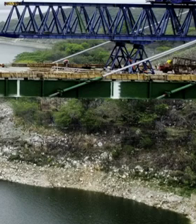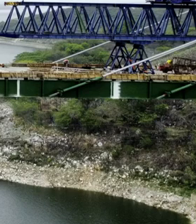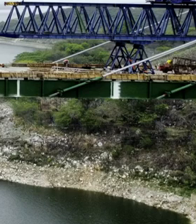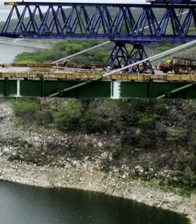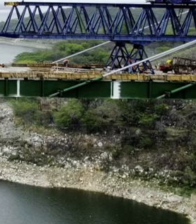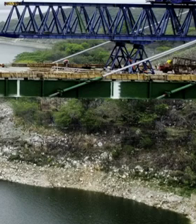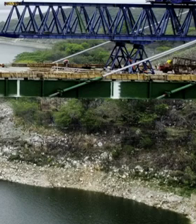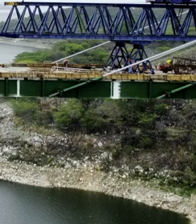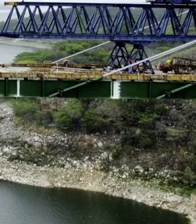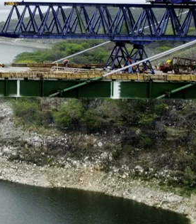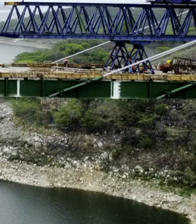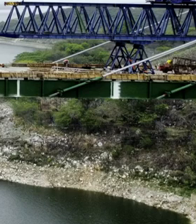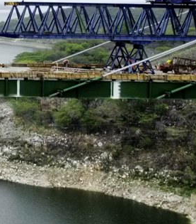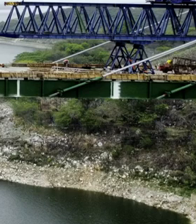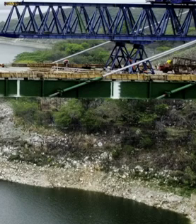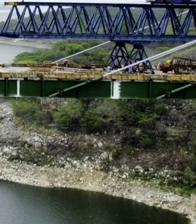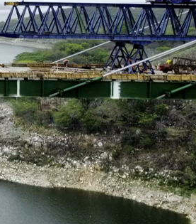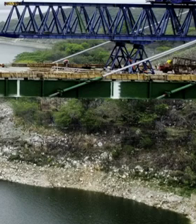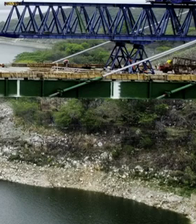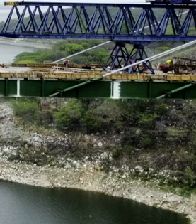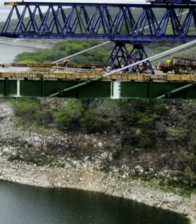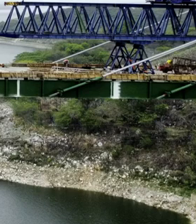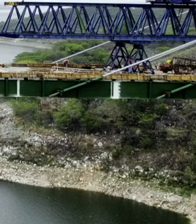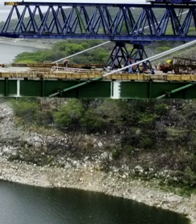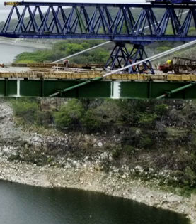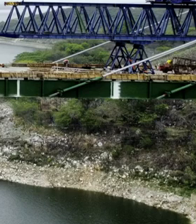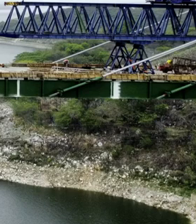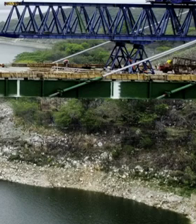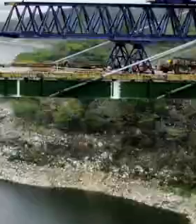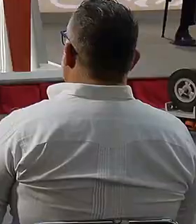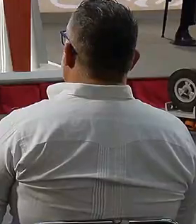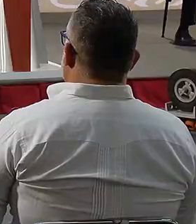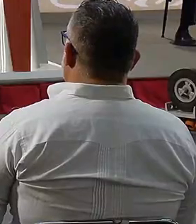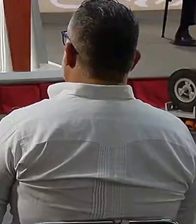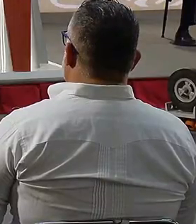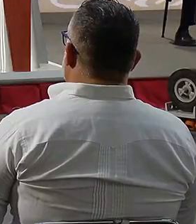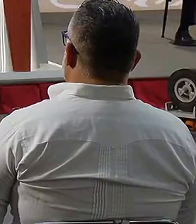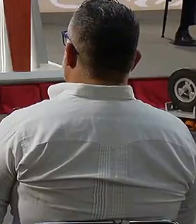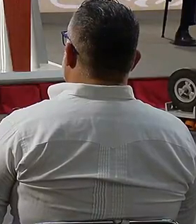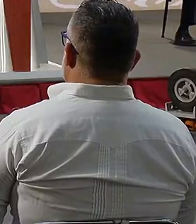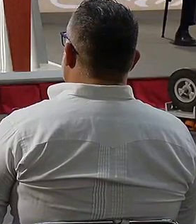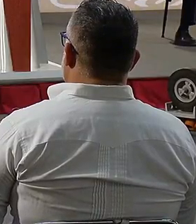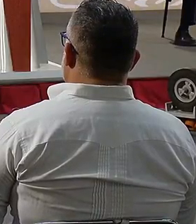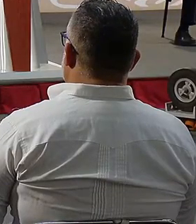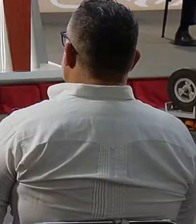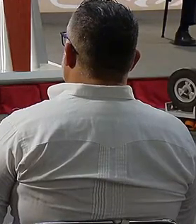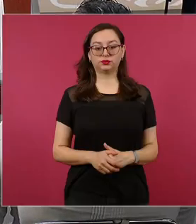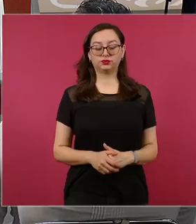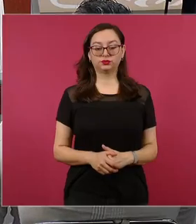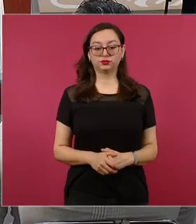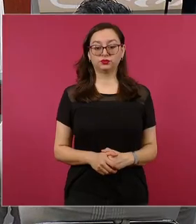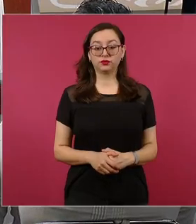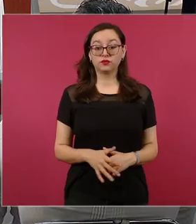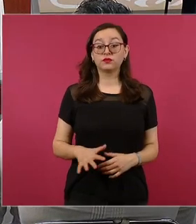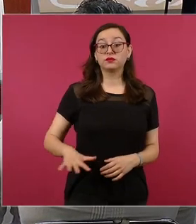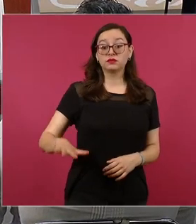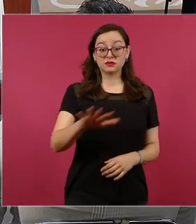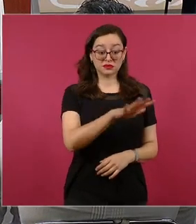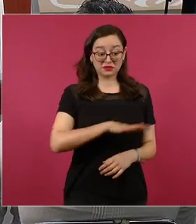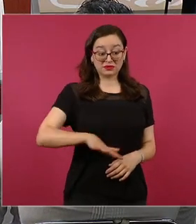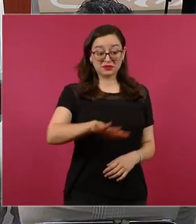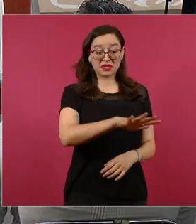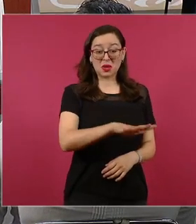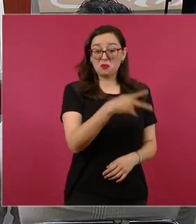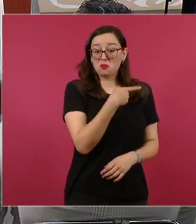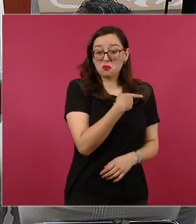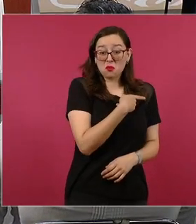Chiapas, que es una de las regiones más pobres de México, incomunicadas. Por eso también